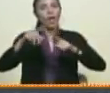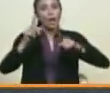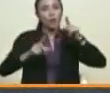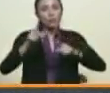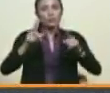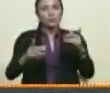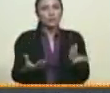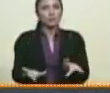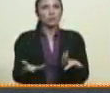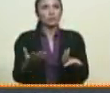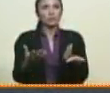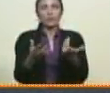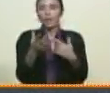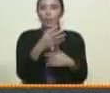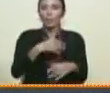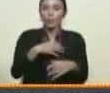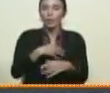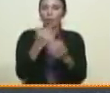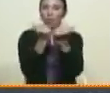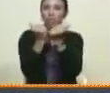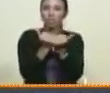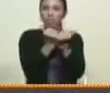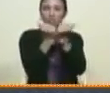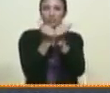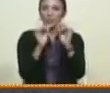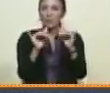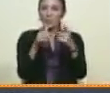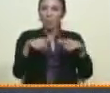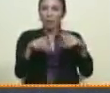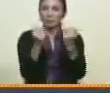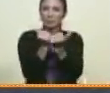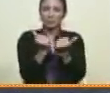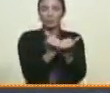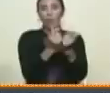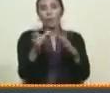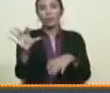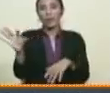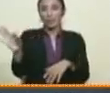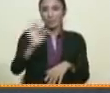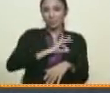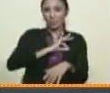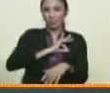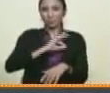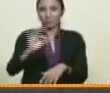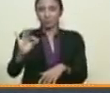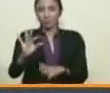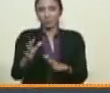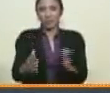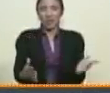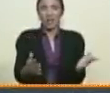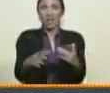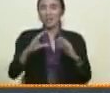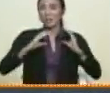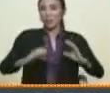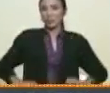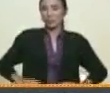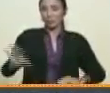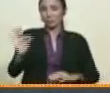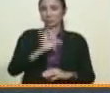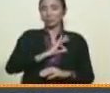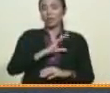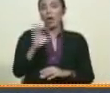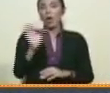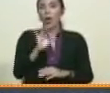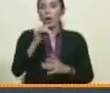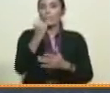tener paciente esté en memoria porque puede ser que esté infectado y éstos tengamos bien un problema metabólico o de peso bajo